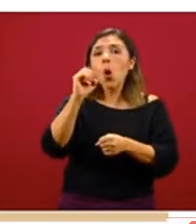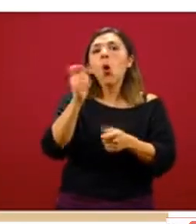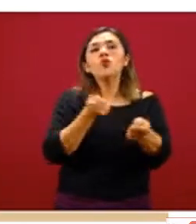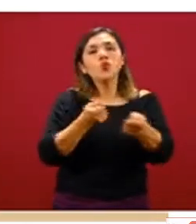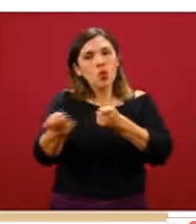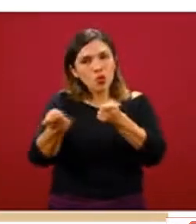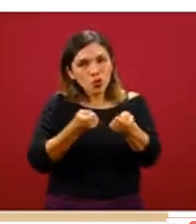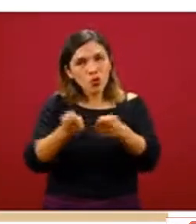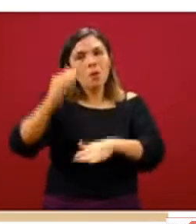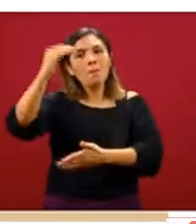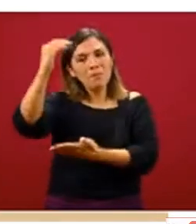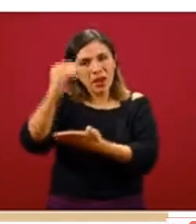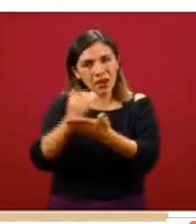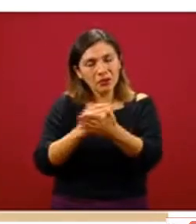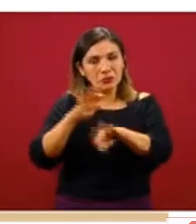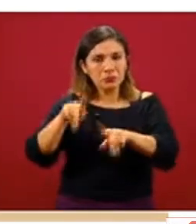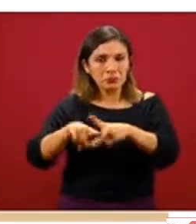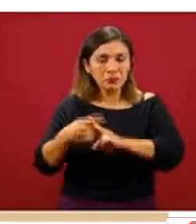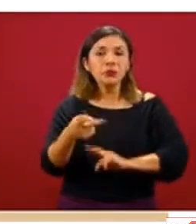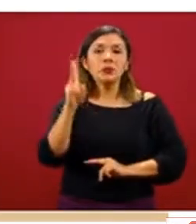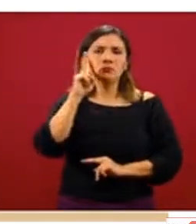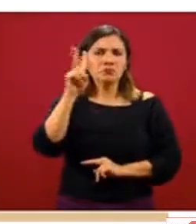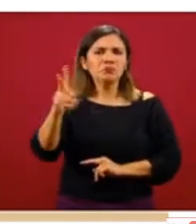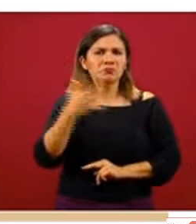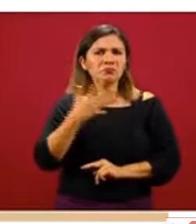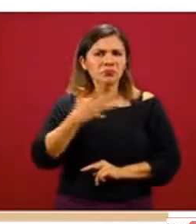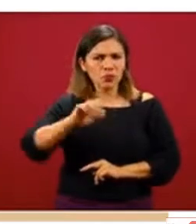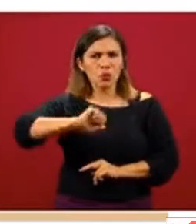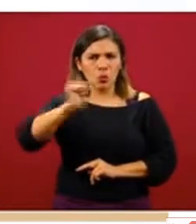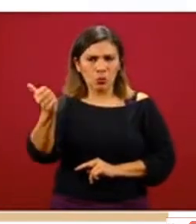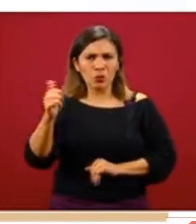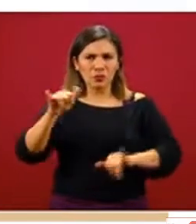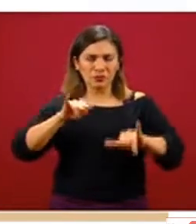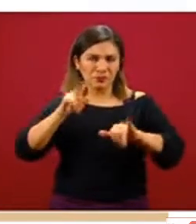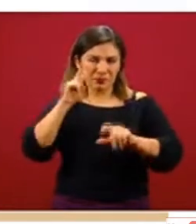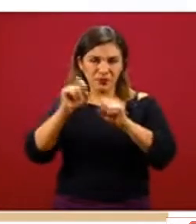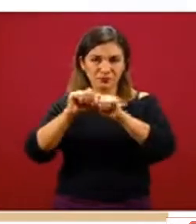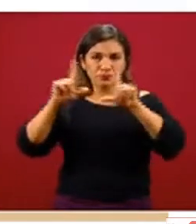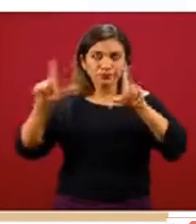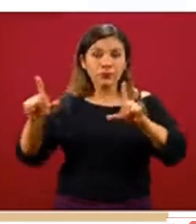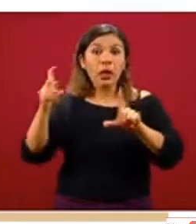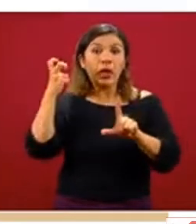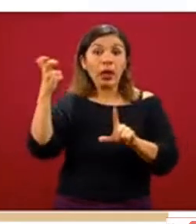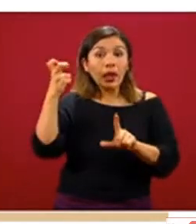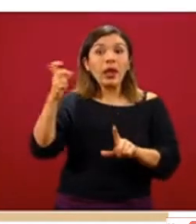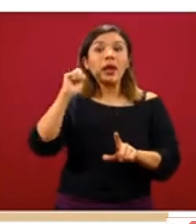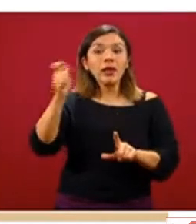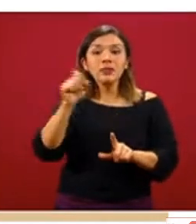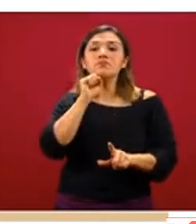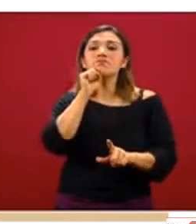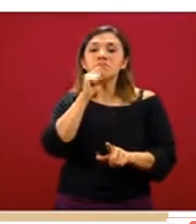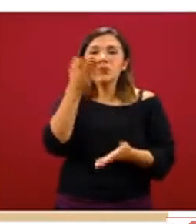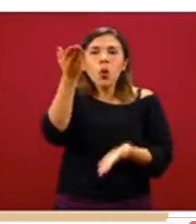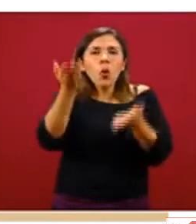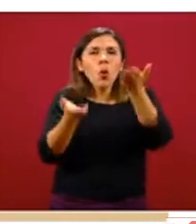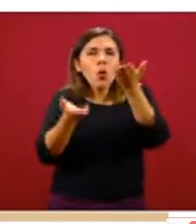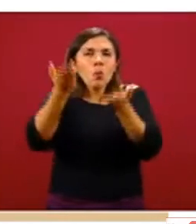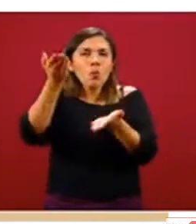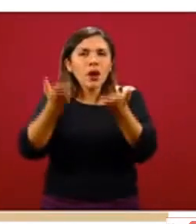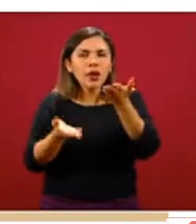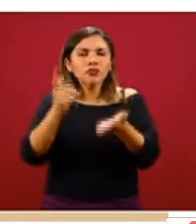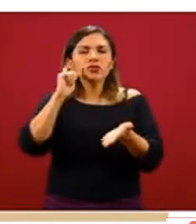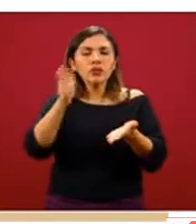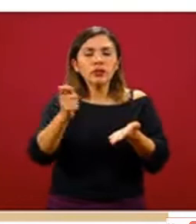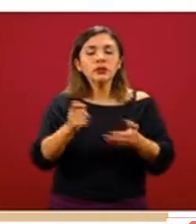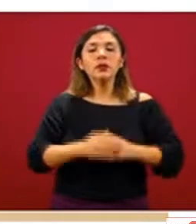control de la epidemia. Lo vemos, de hecho, en la siguiente diapositiva, en donde tenemos precisamente esa comparación con